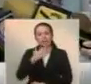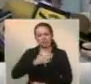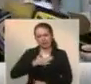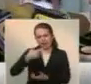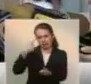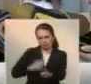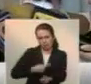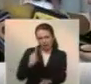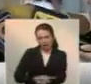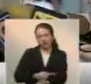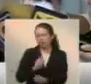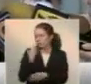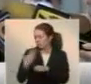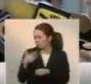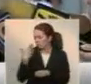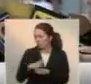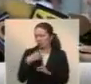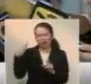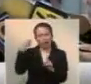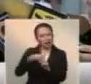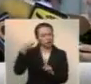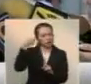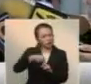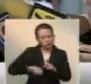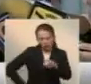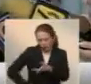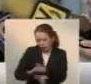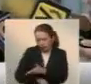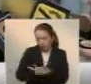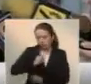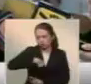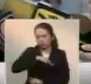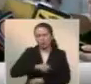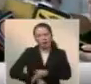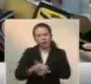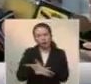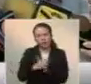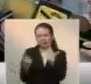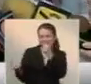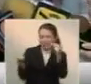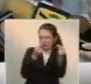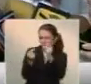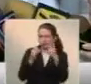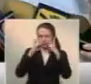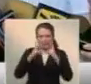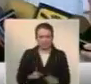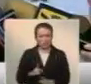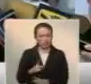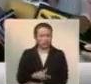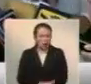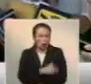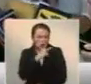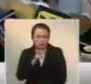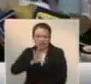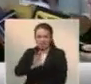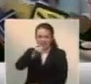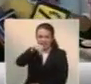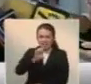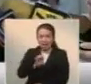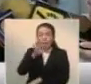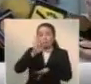y hermanos, la lucha continúa. Vamos a seguir apelando esta decisión aberrante de este Consejo Nacional Electoral que está